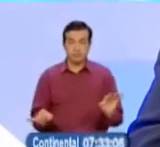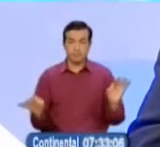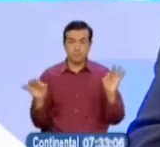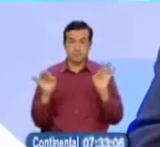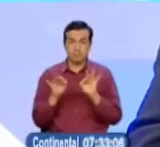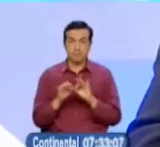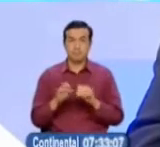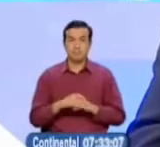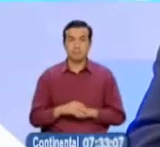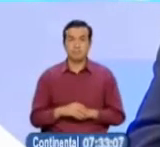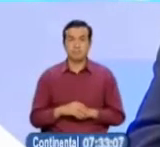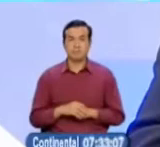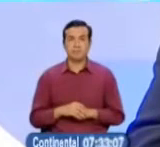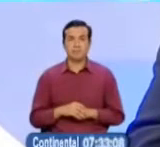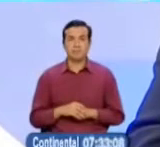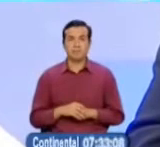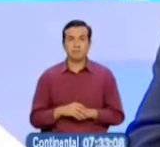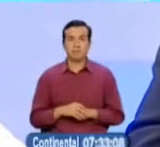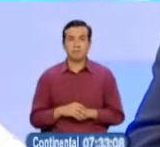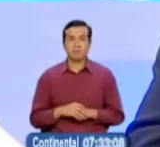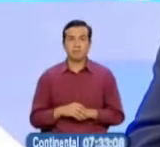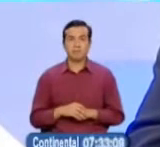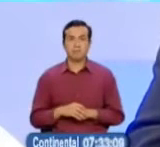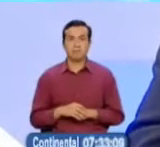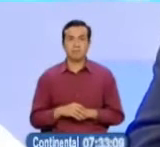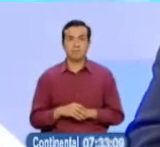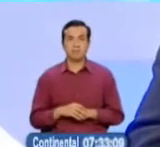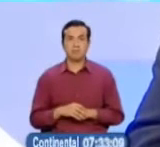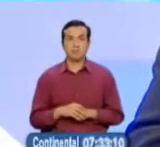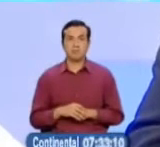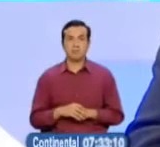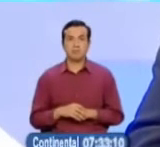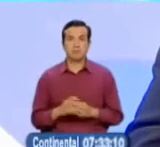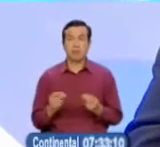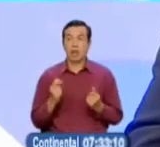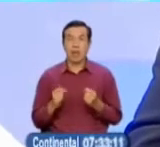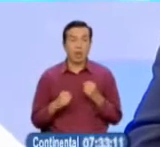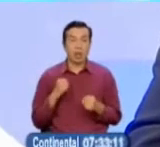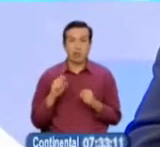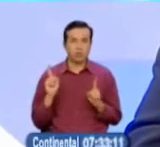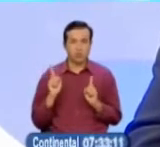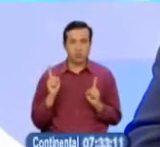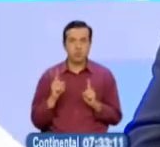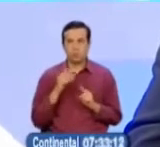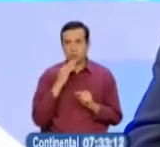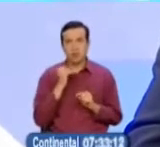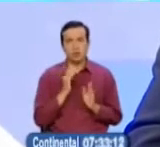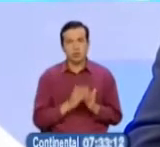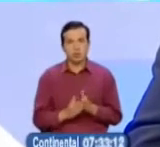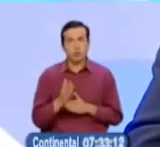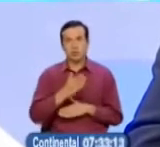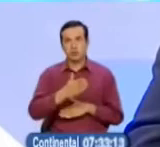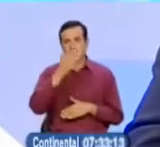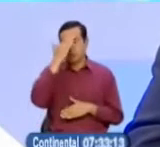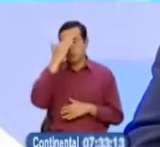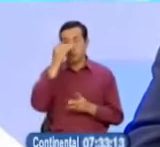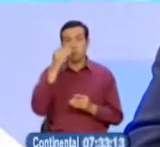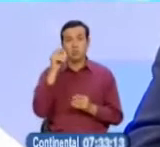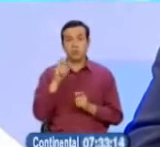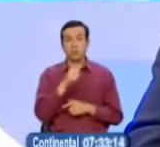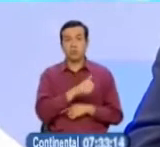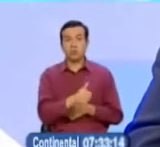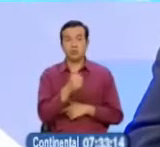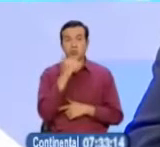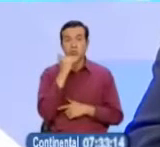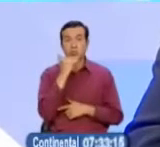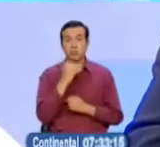más adecuada, ¿no? En una forma que no sea precipitada, ¿no? Porque muchas veces gran parte de los accidentes ocurren